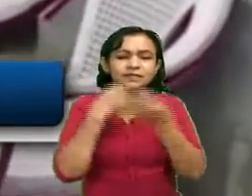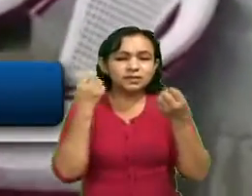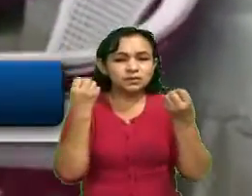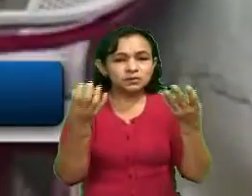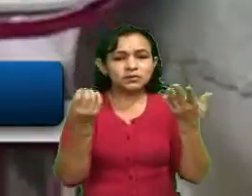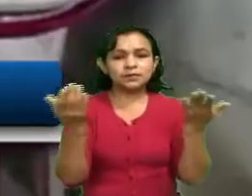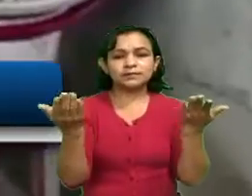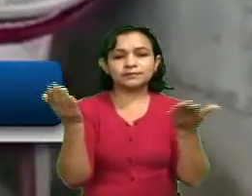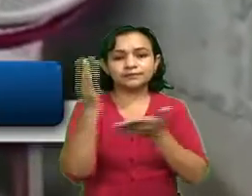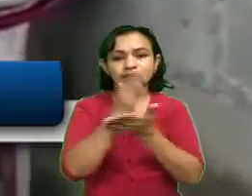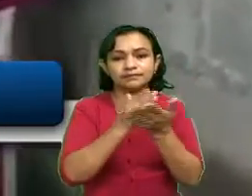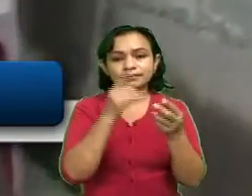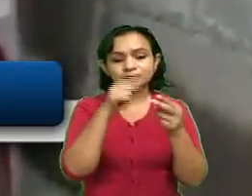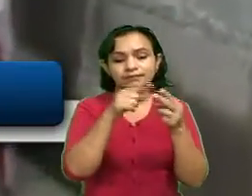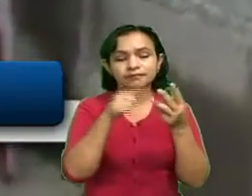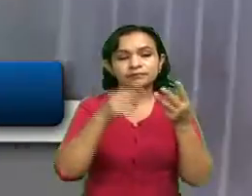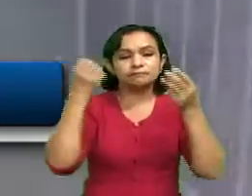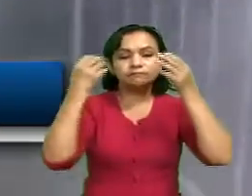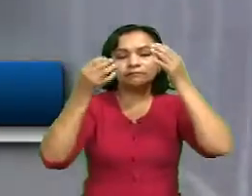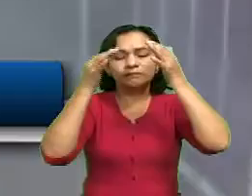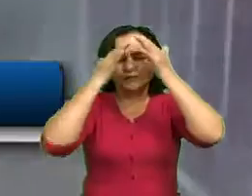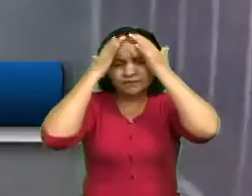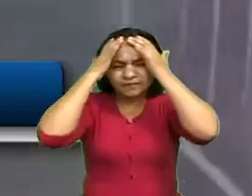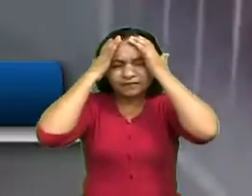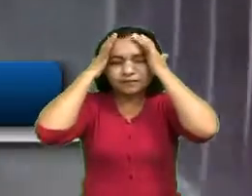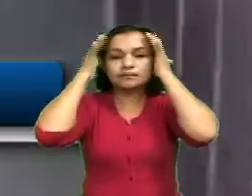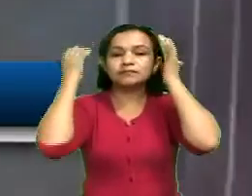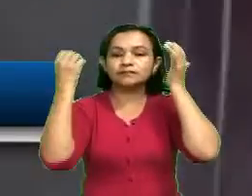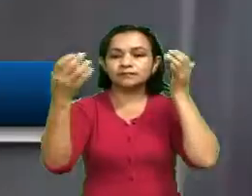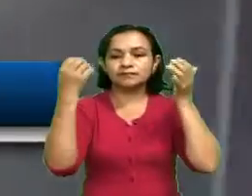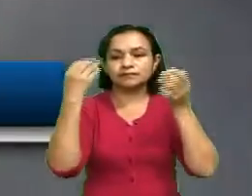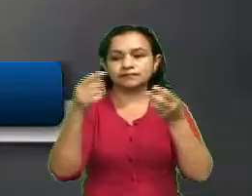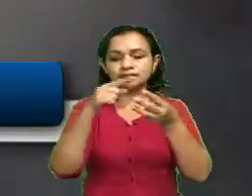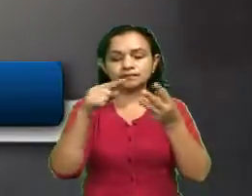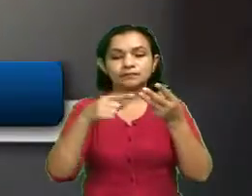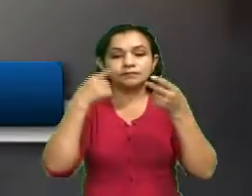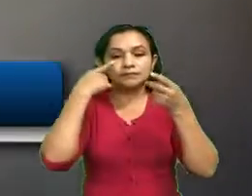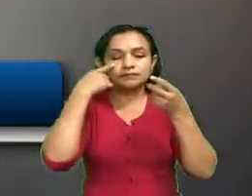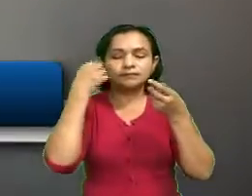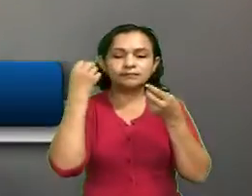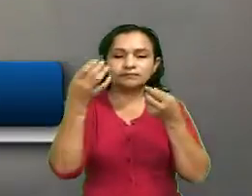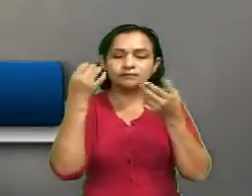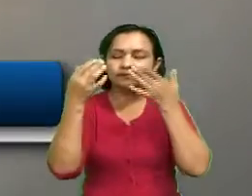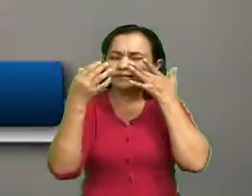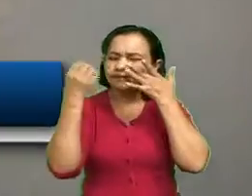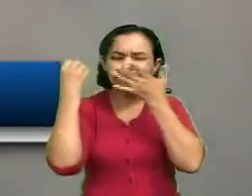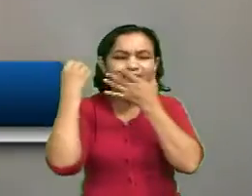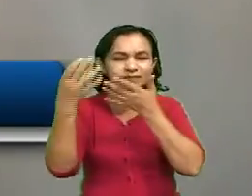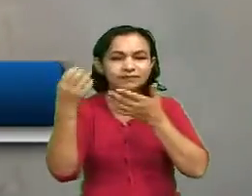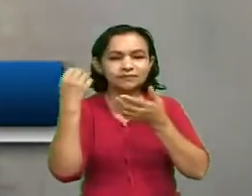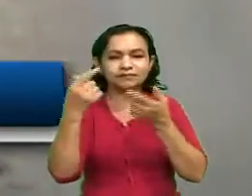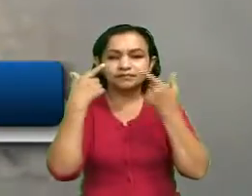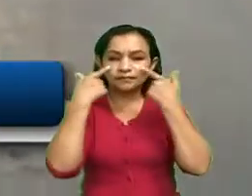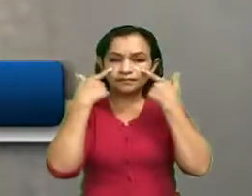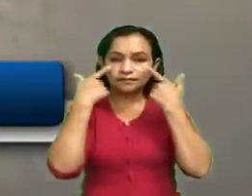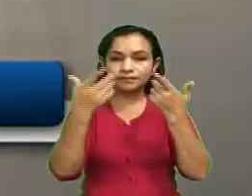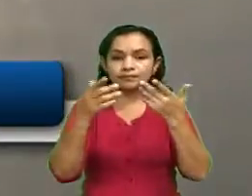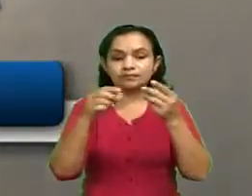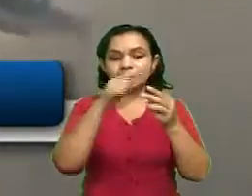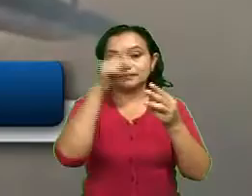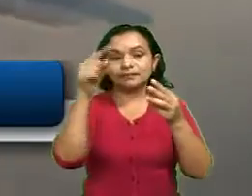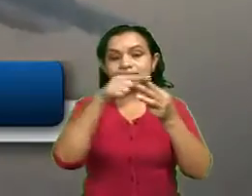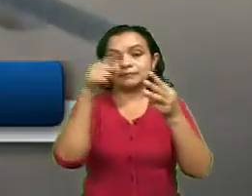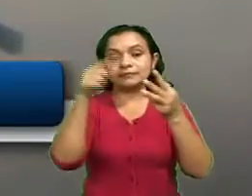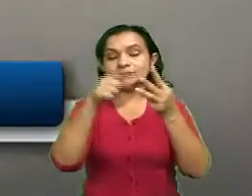muchas veces dolor de cabeza, dolor en los ojos, que le llaman las personas. Ya el tercer día el